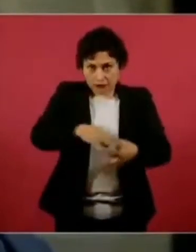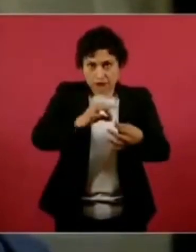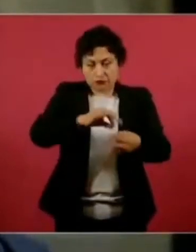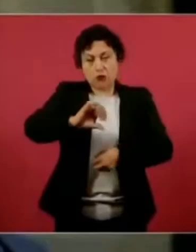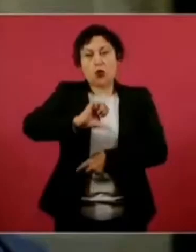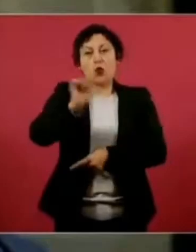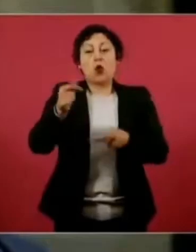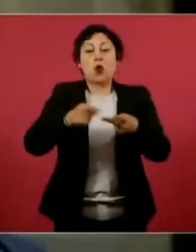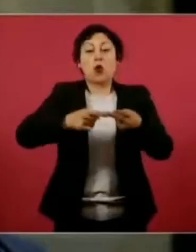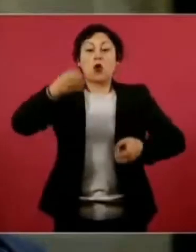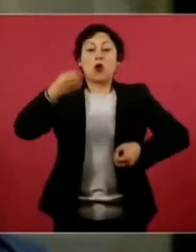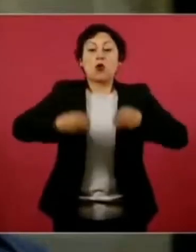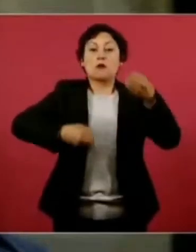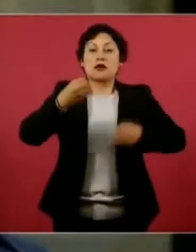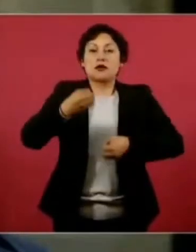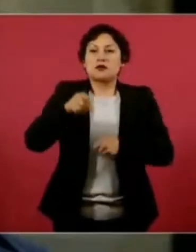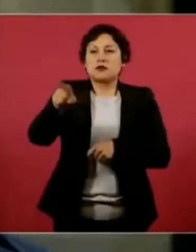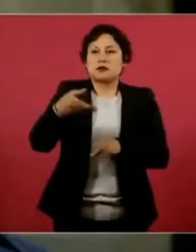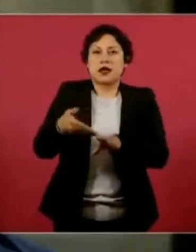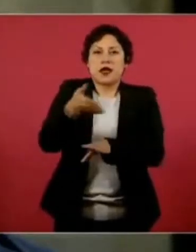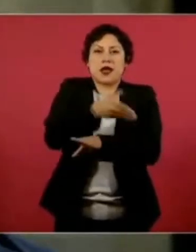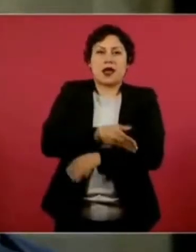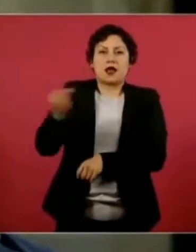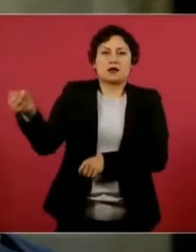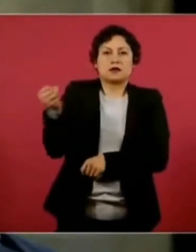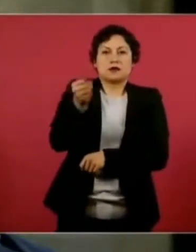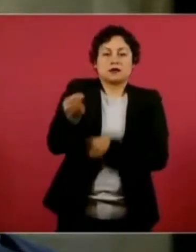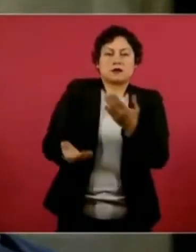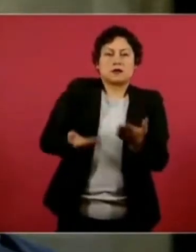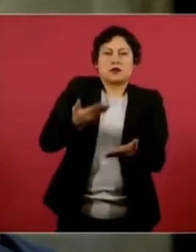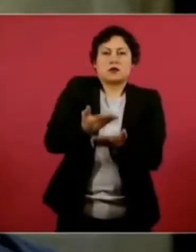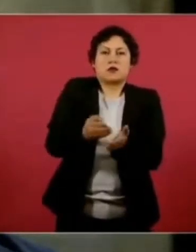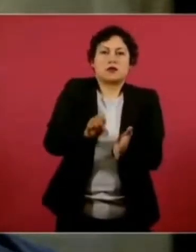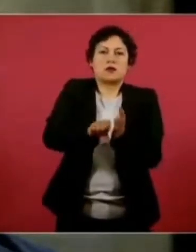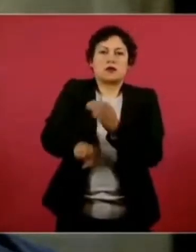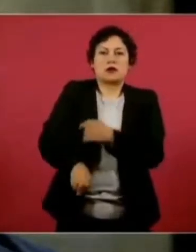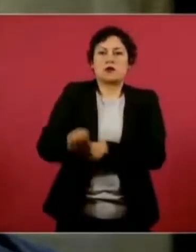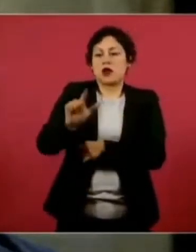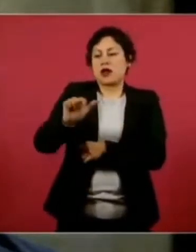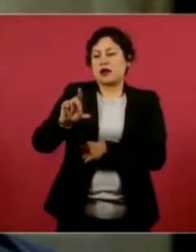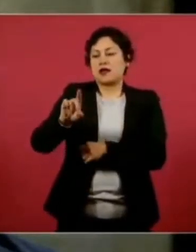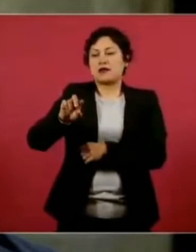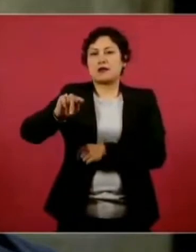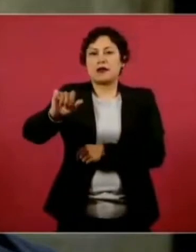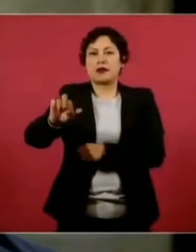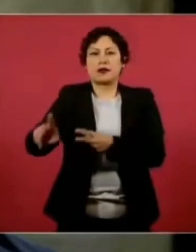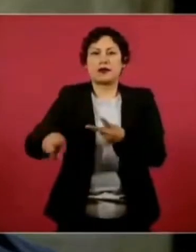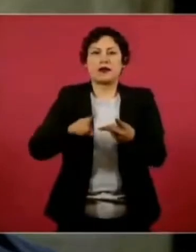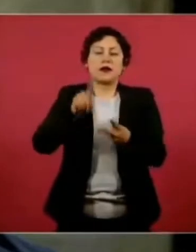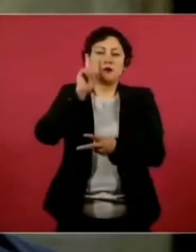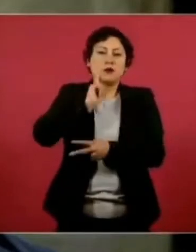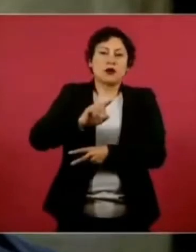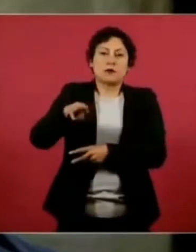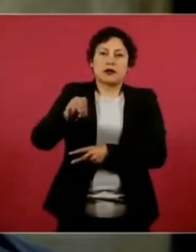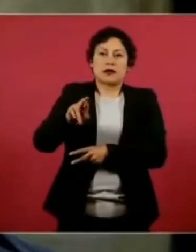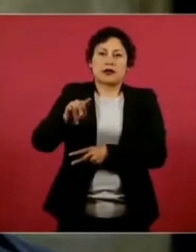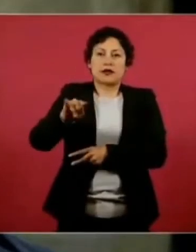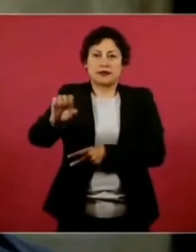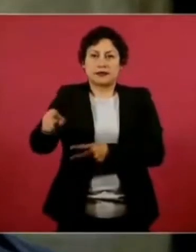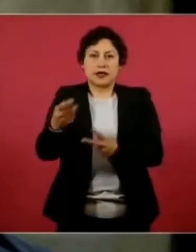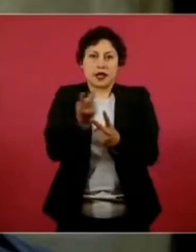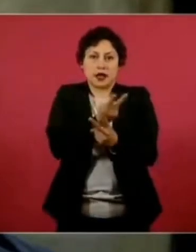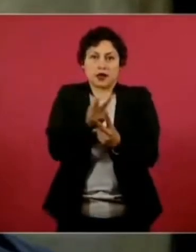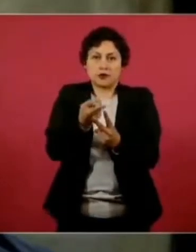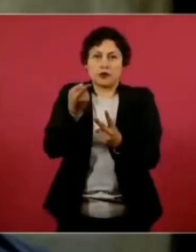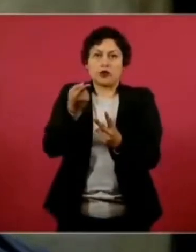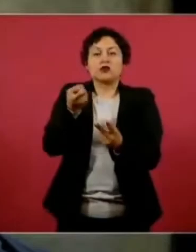ministros propuestos por su administración, Juan Luis González Alcántara Carrancá y Margarita Ríos Farjat, que traicionan al movimiento de la